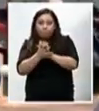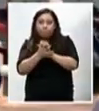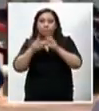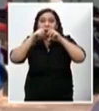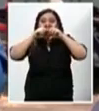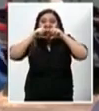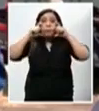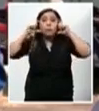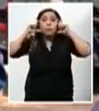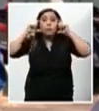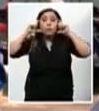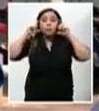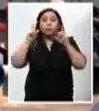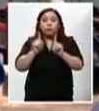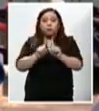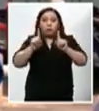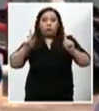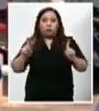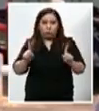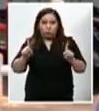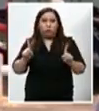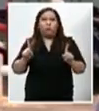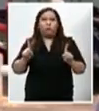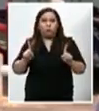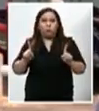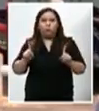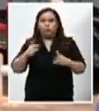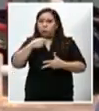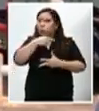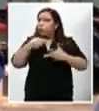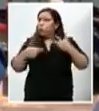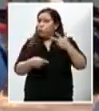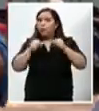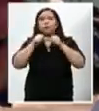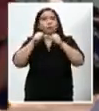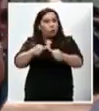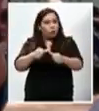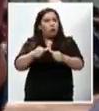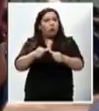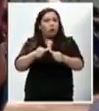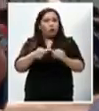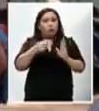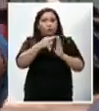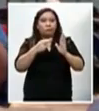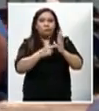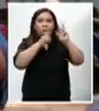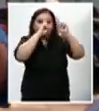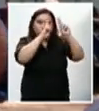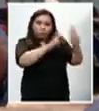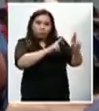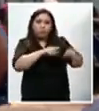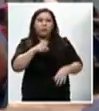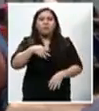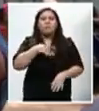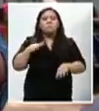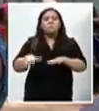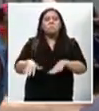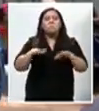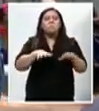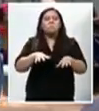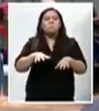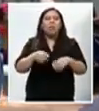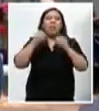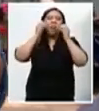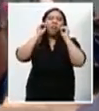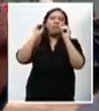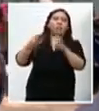de la mascarilla, el distanciamiento físico, todo eso tiene que continuar. No hay que relajarse. No cometamos el error de estos